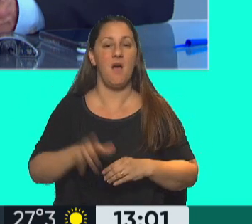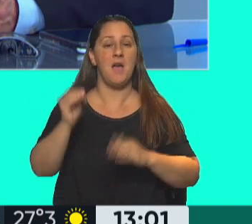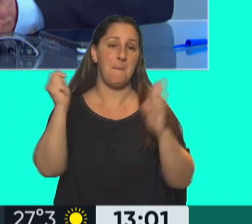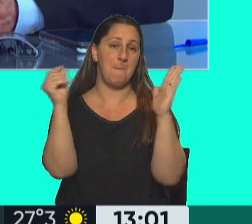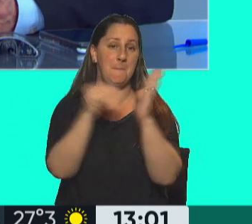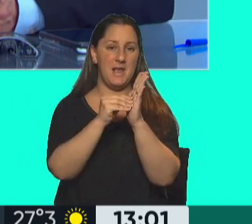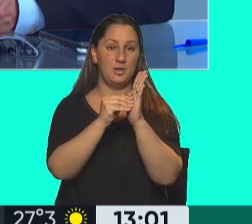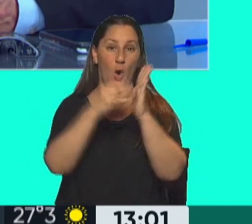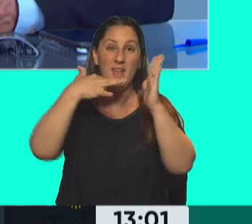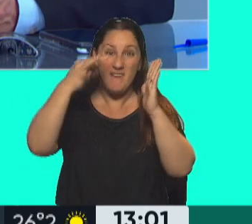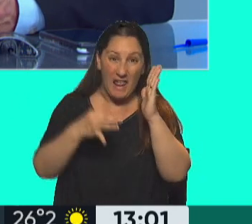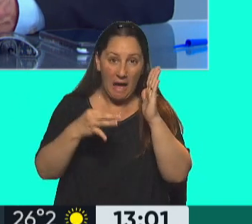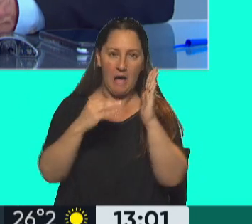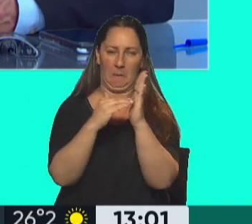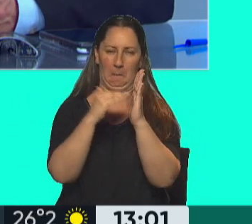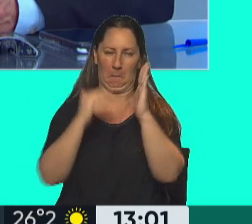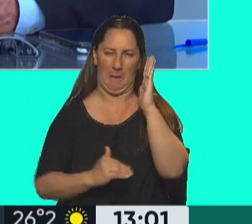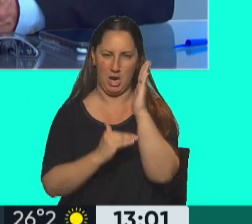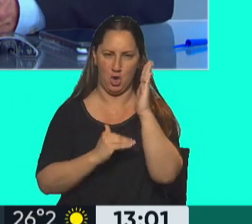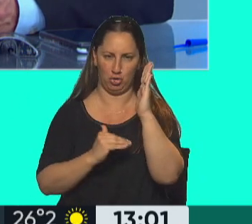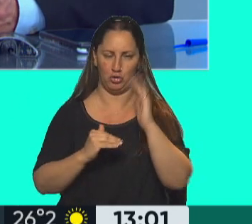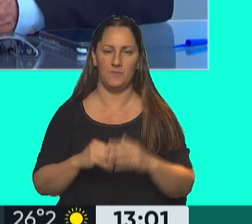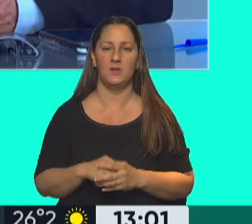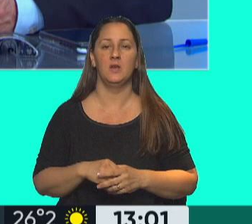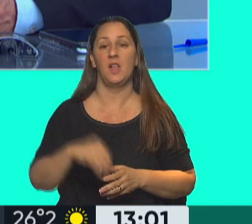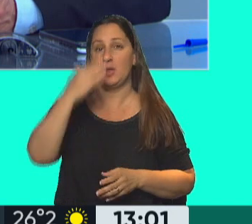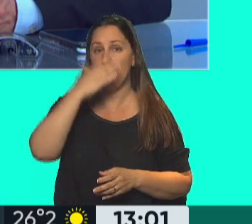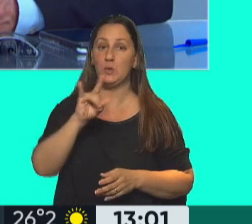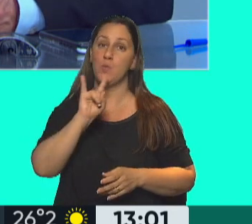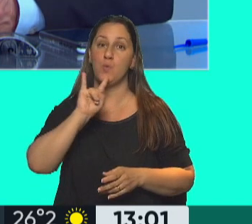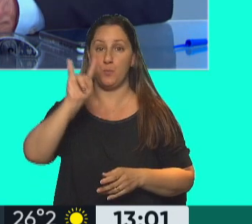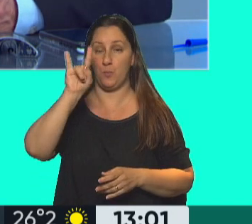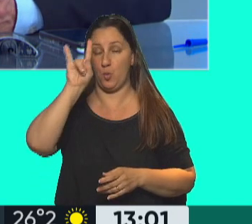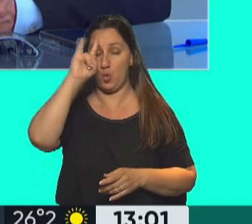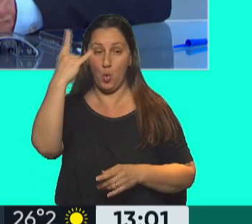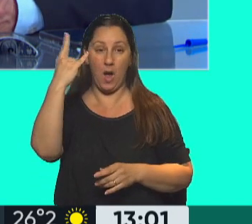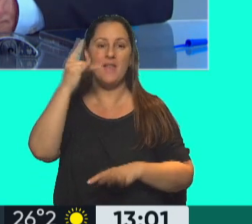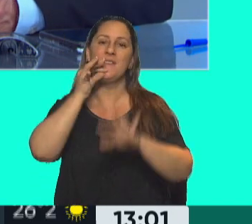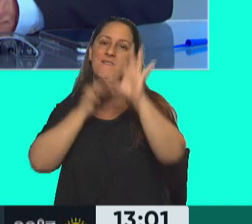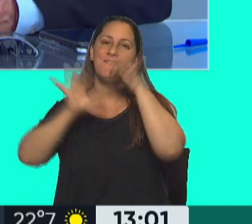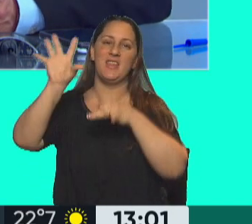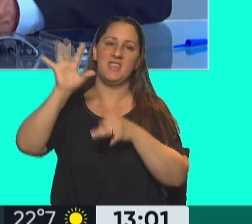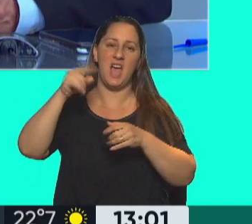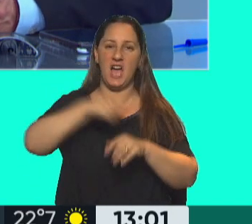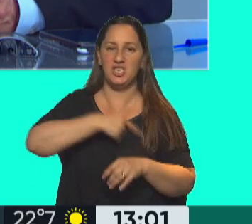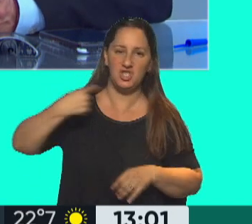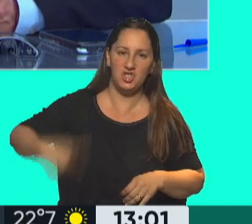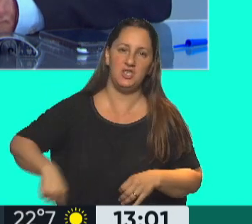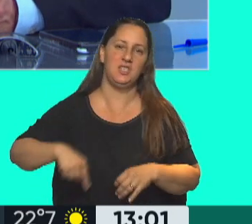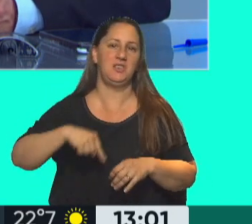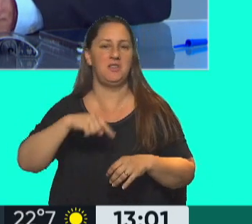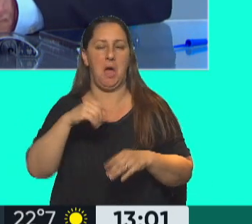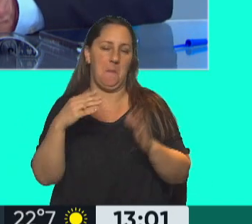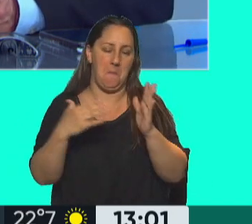precio inferior al real, al del producto. Después la empresa uruguaya le vendía a China o a donde fuera el